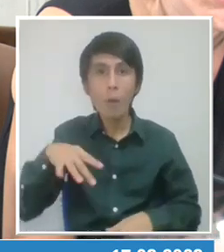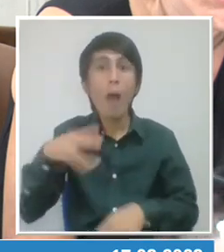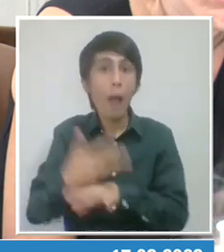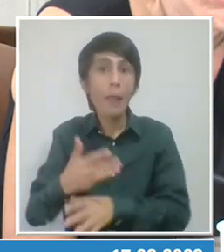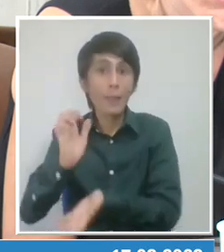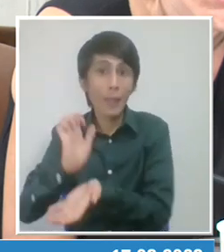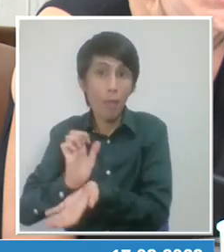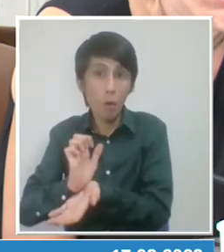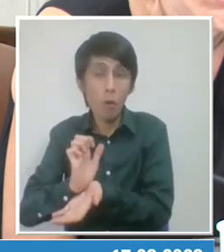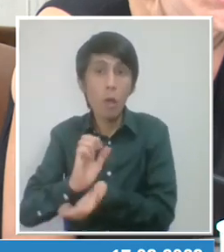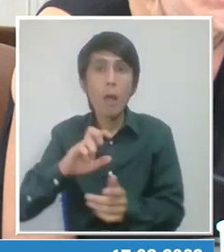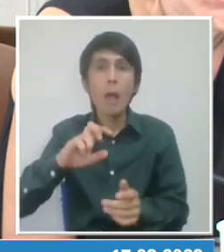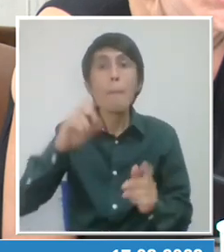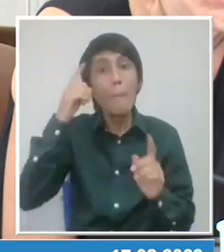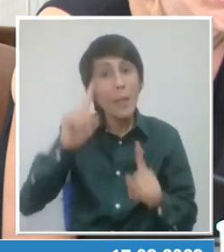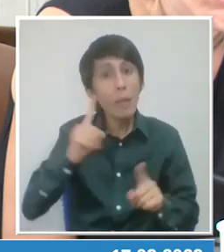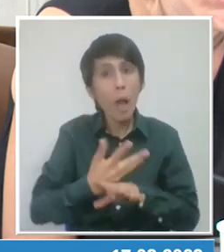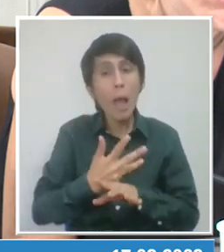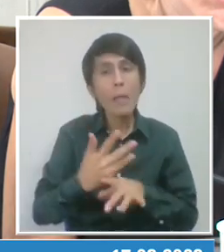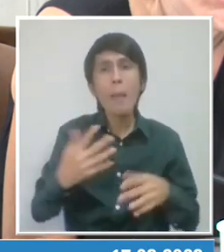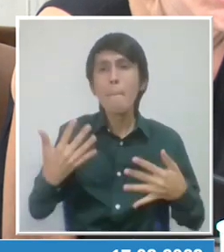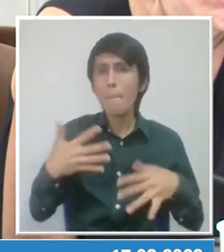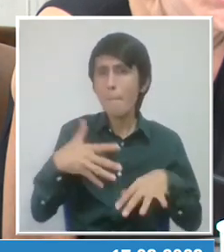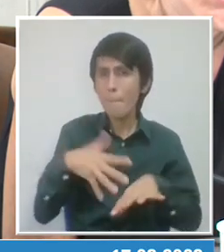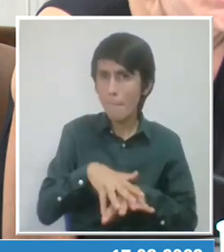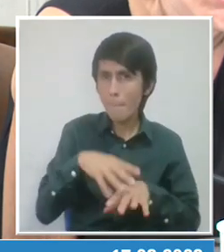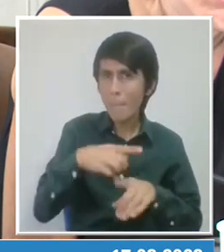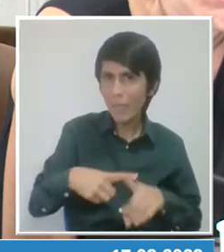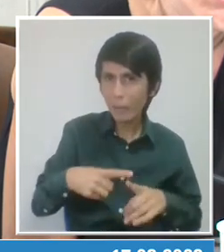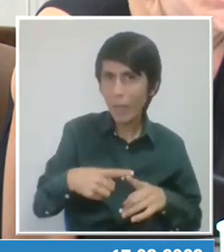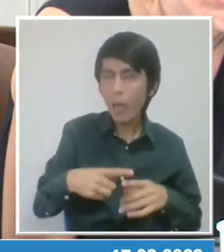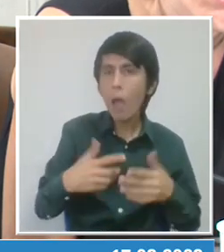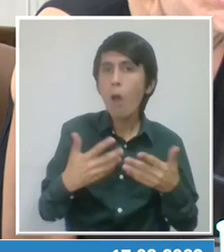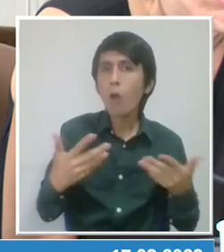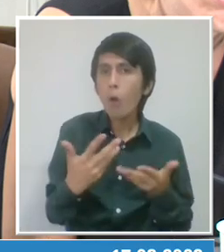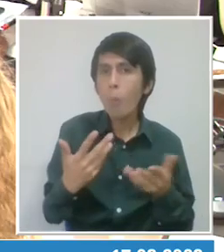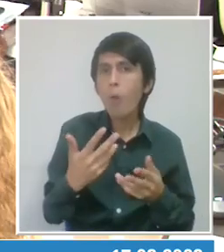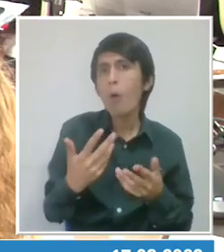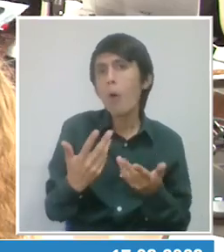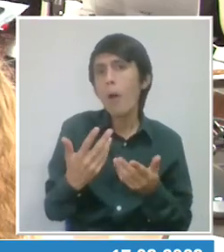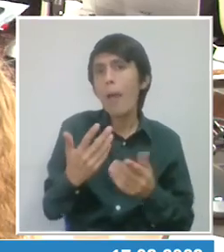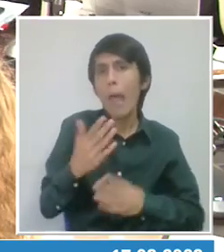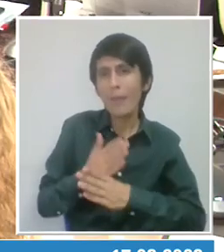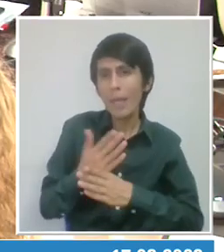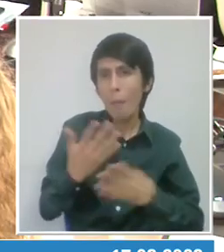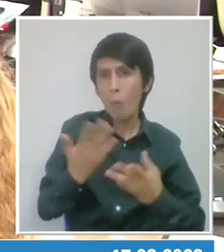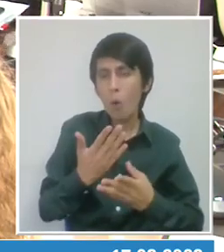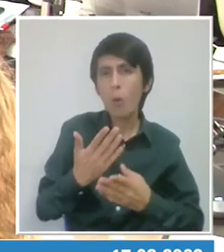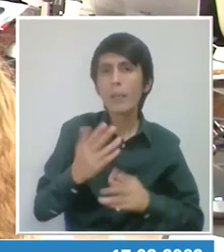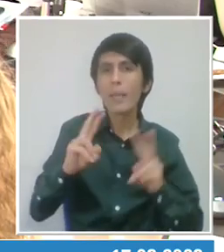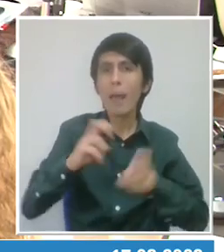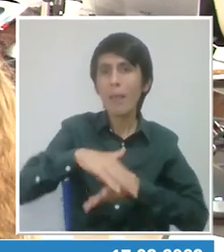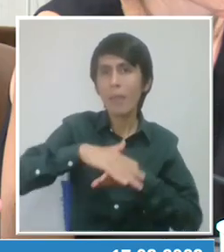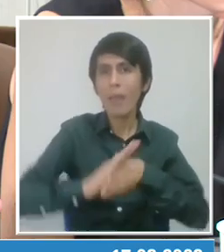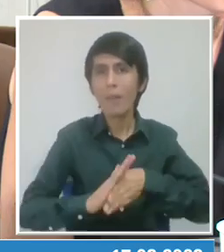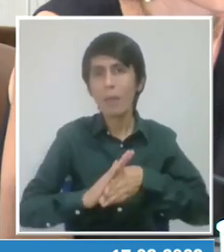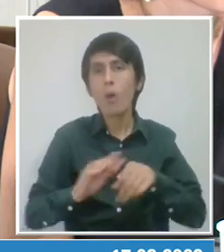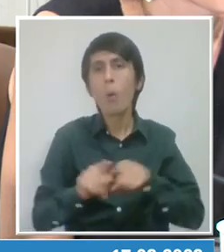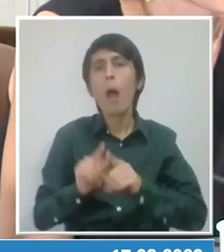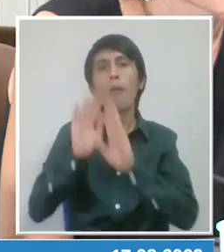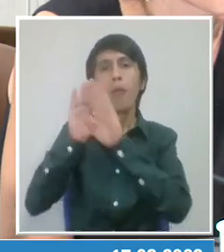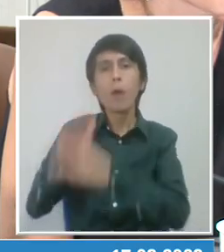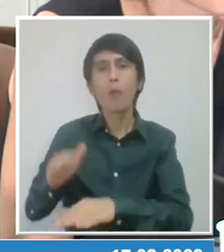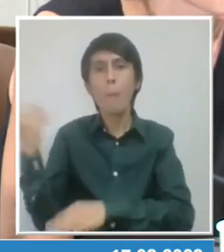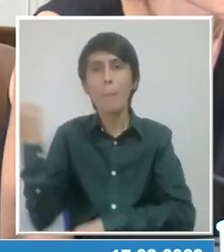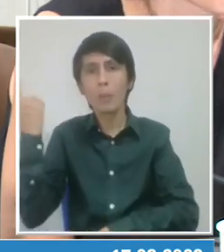que no exista o una desestabilización en la balanza, como plantea la comisionada Andurraga, a favor de los privados, pero tampoco a favor del